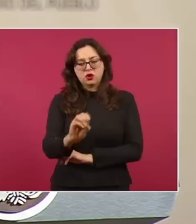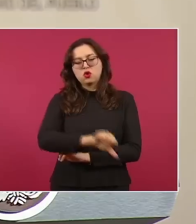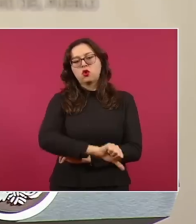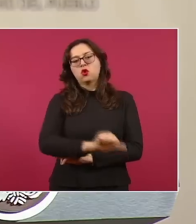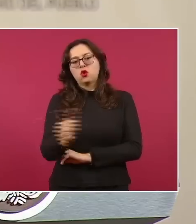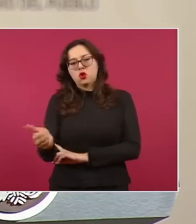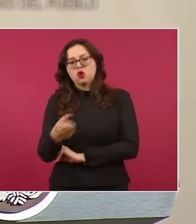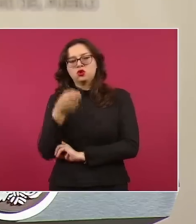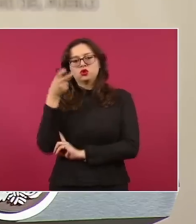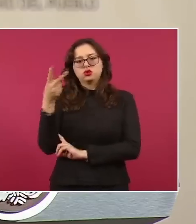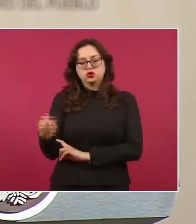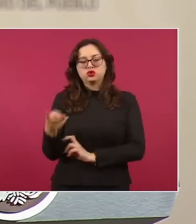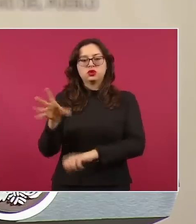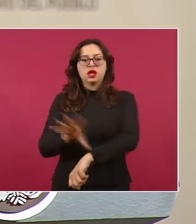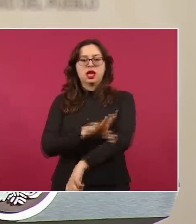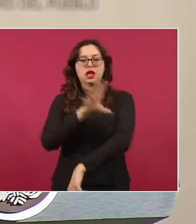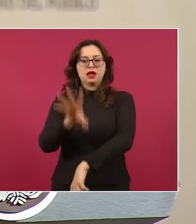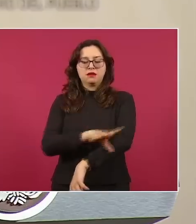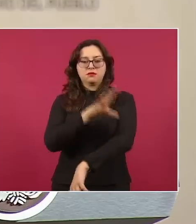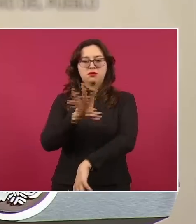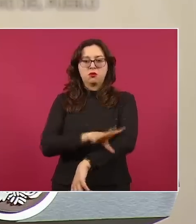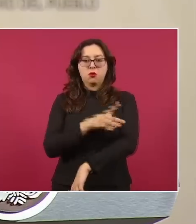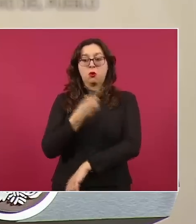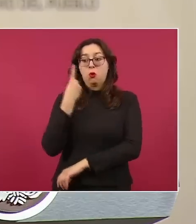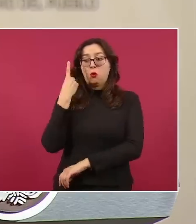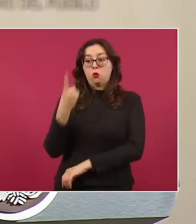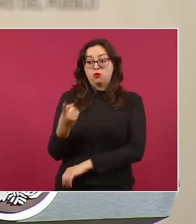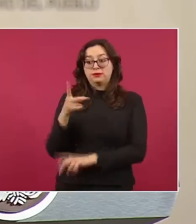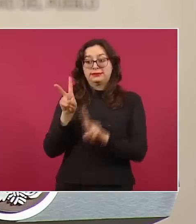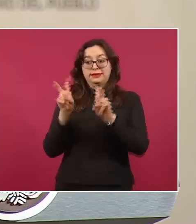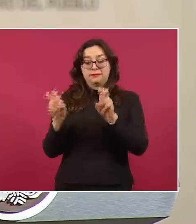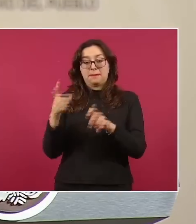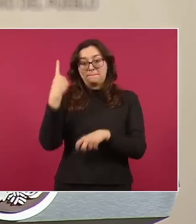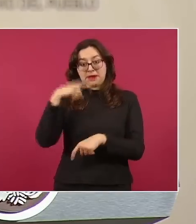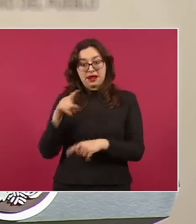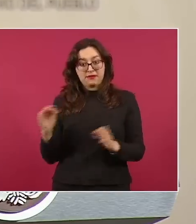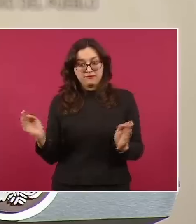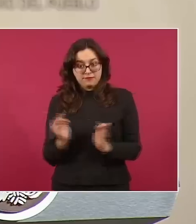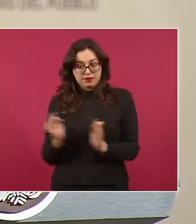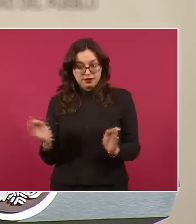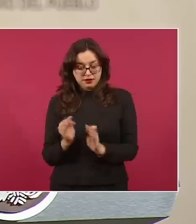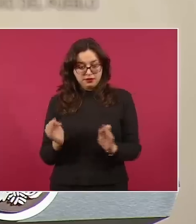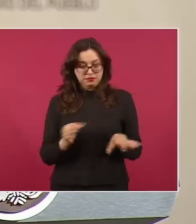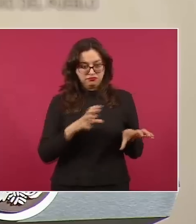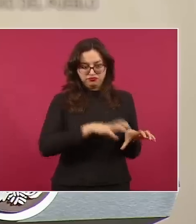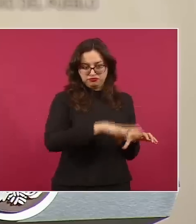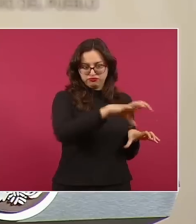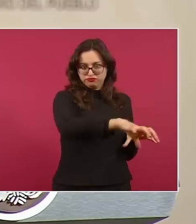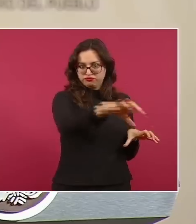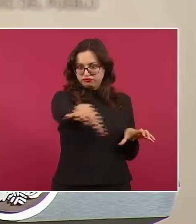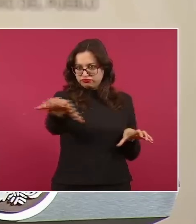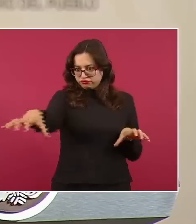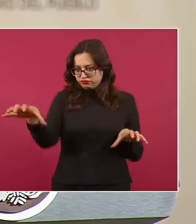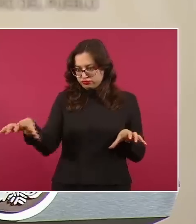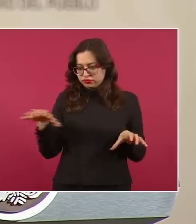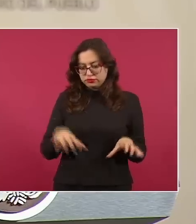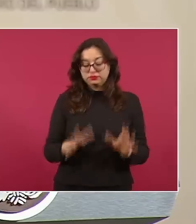2 subestaciones eléctricas y una torre de enfriamiento. A la fecha se tiene un avance